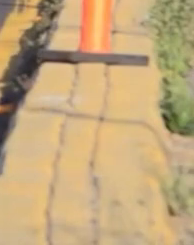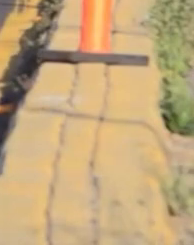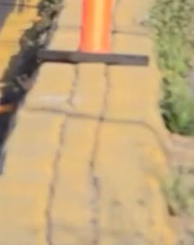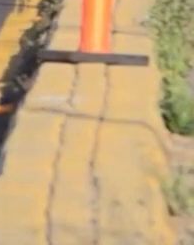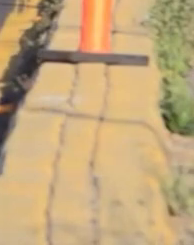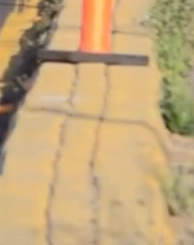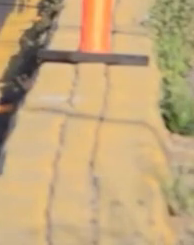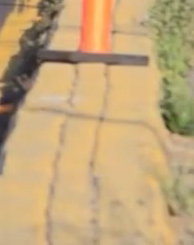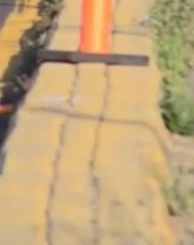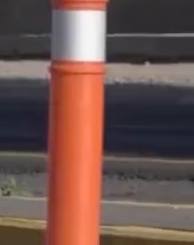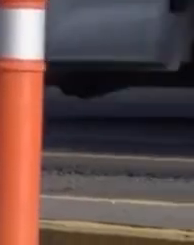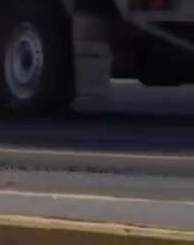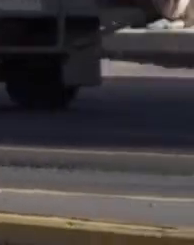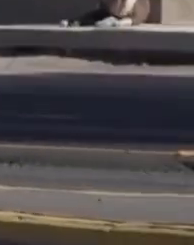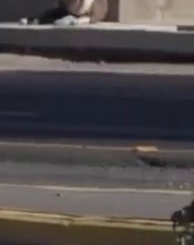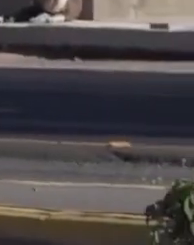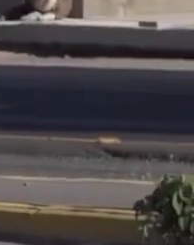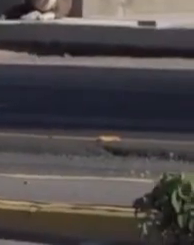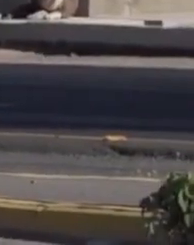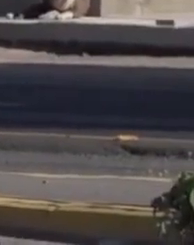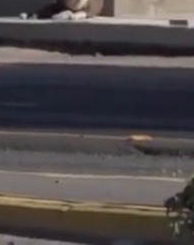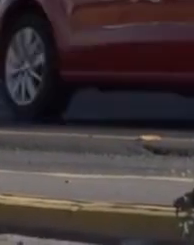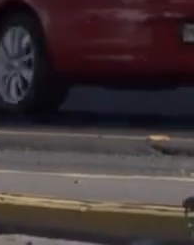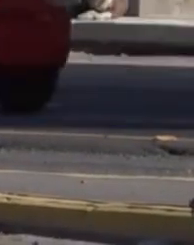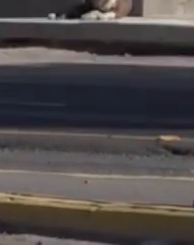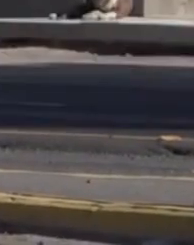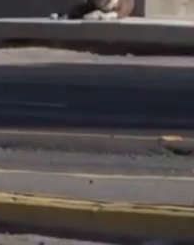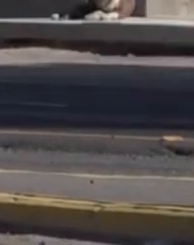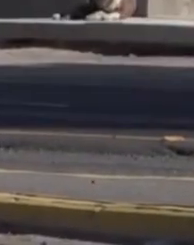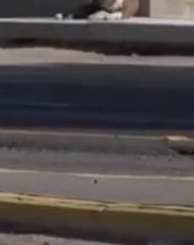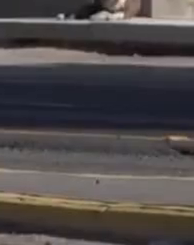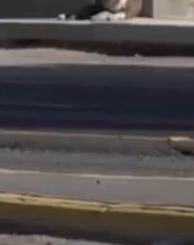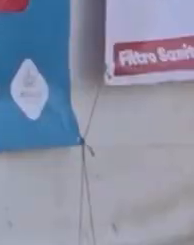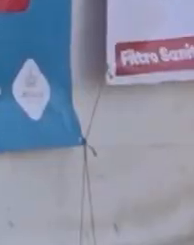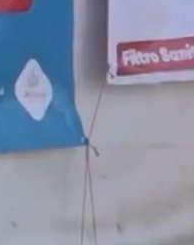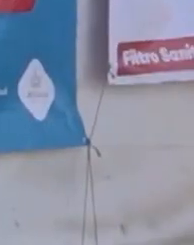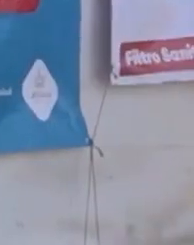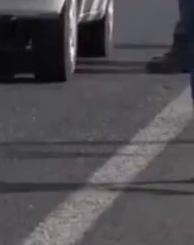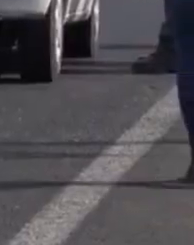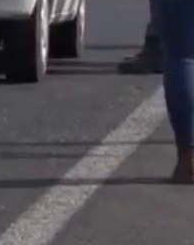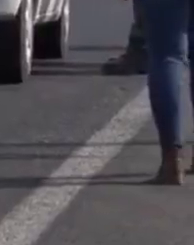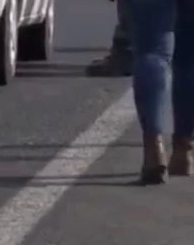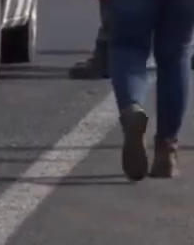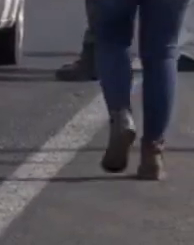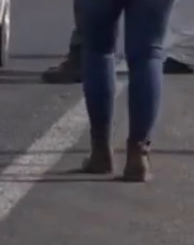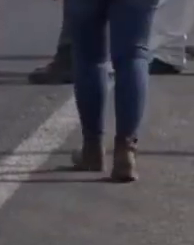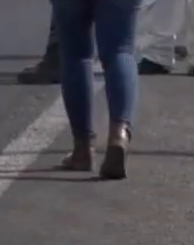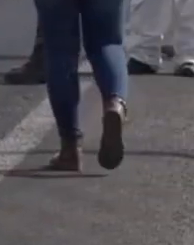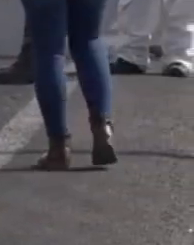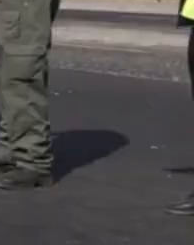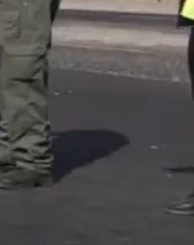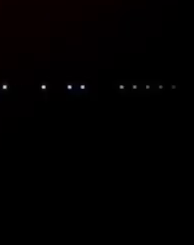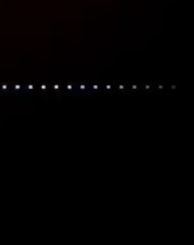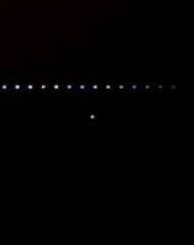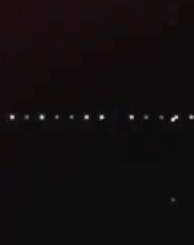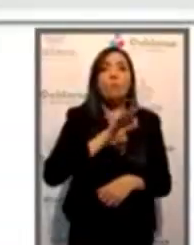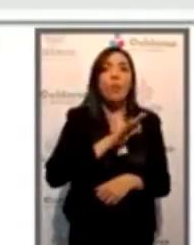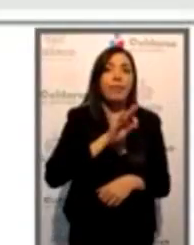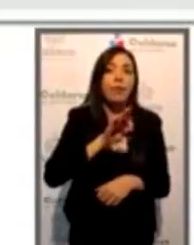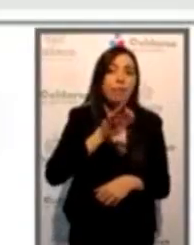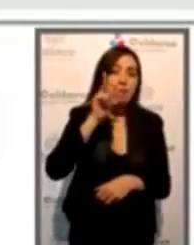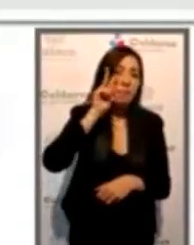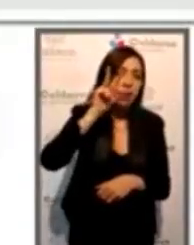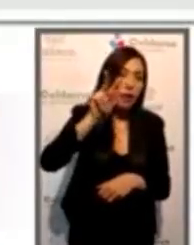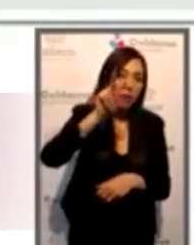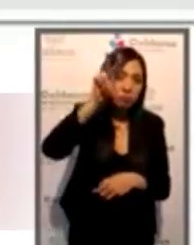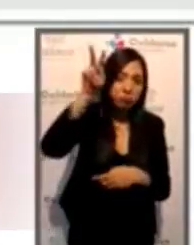detectar a 20 personas que tenían los síntomas del coronavirus. Habla Alberto Esquer, titular de la Secretaría de Agricultura y Desarrollo Rural. En